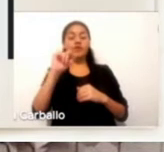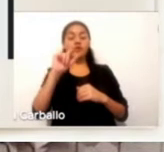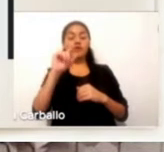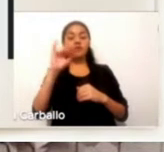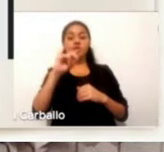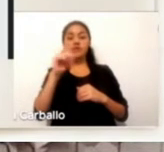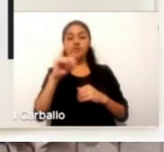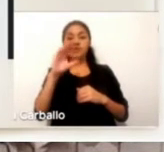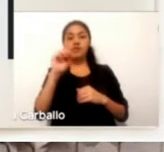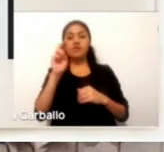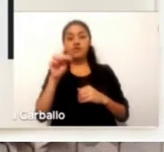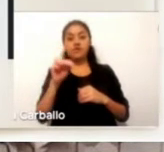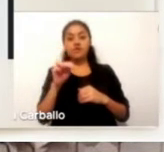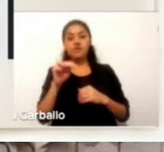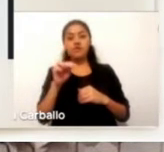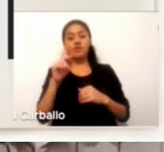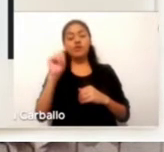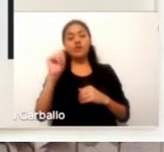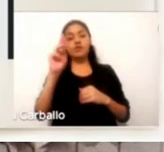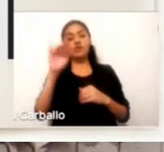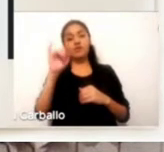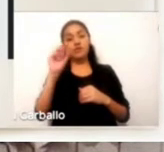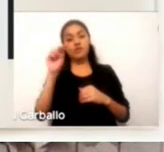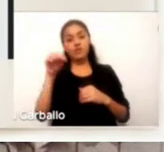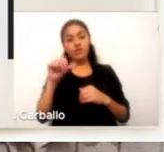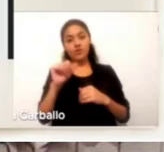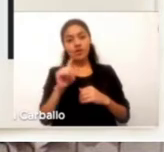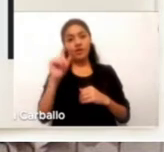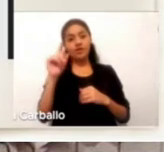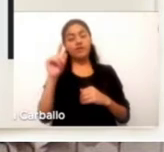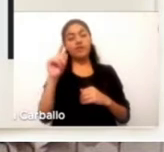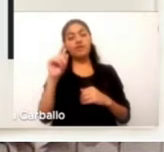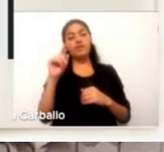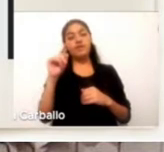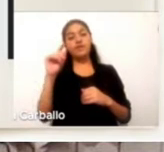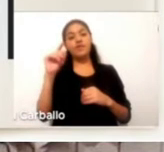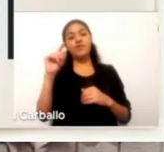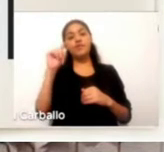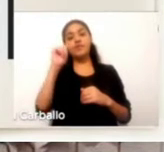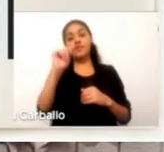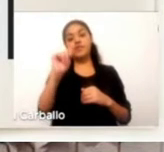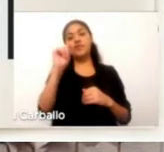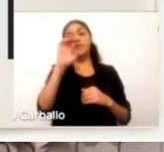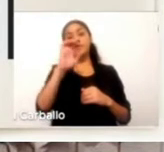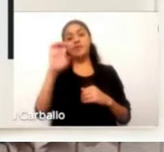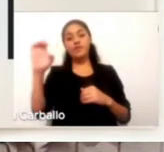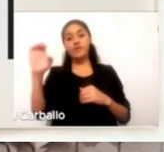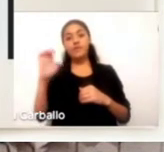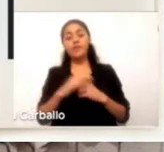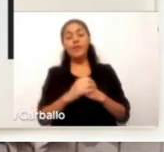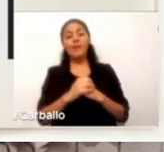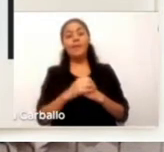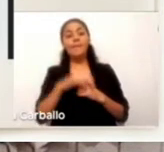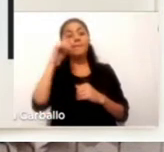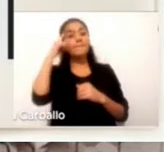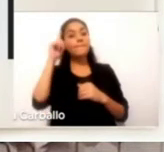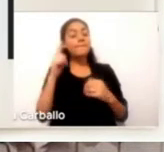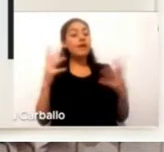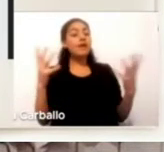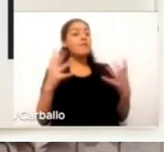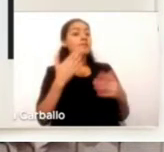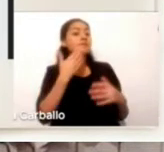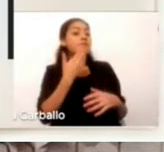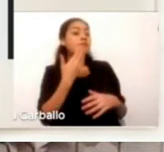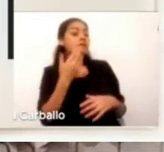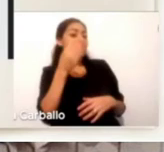el Tribunal Electoral del Poder Judicial de la Federación, es la prueba idónea para verificar si se acredita o no esta